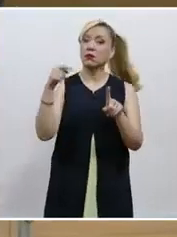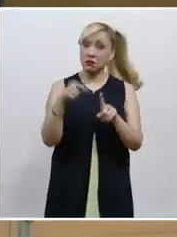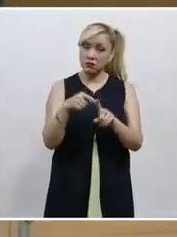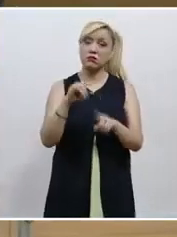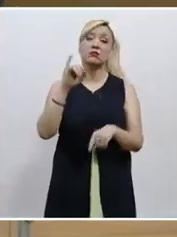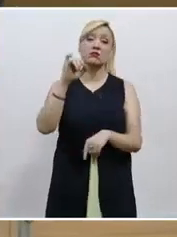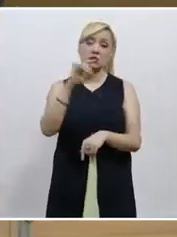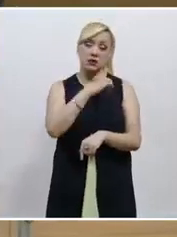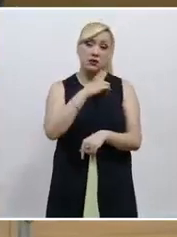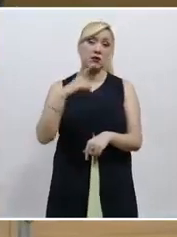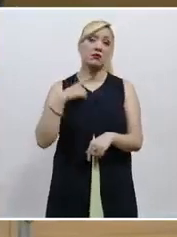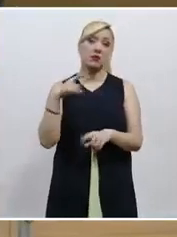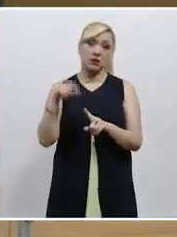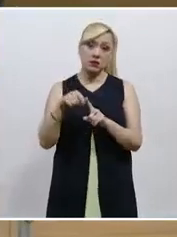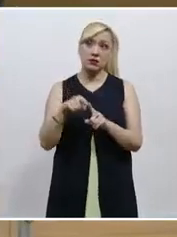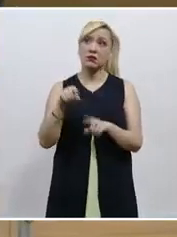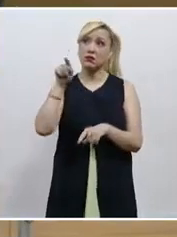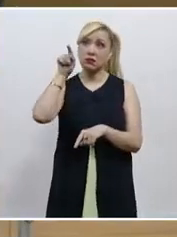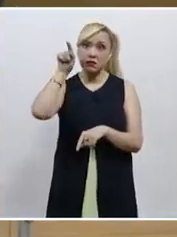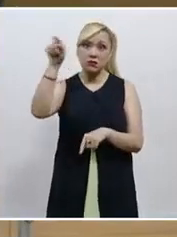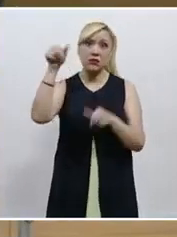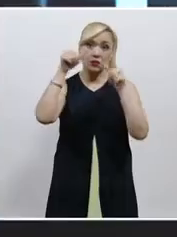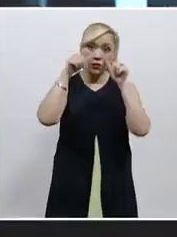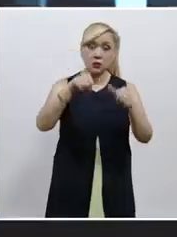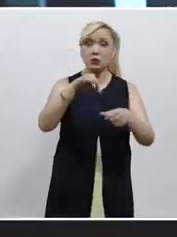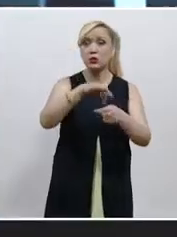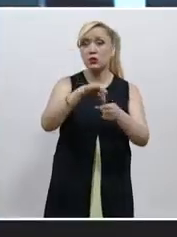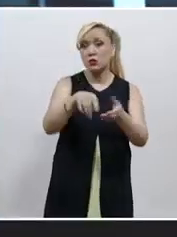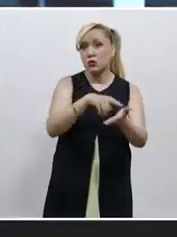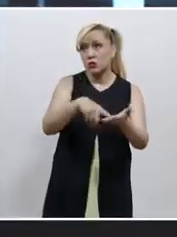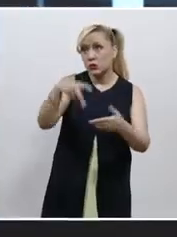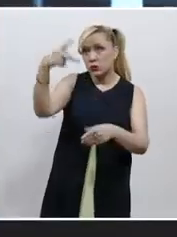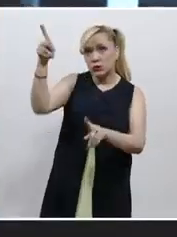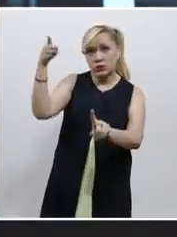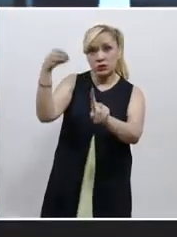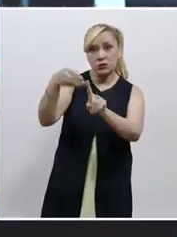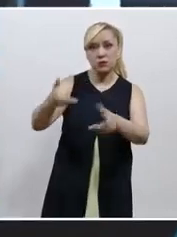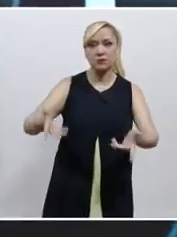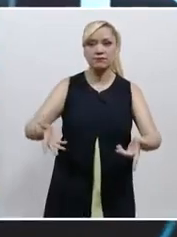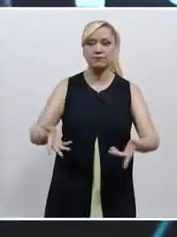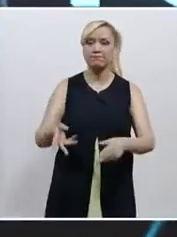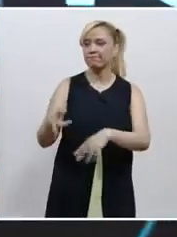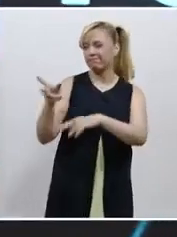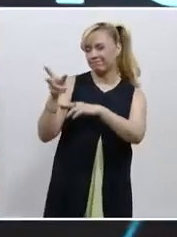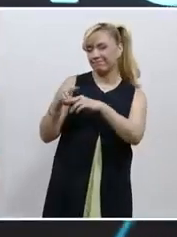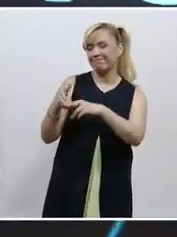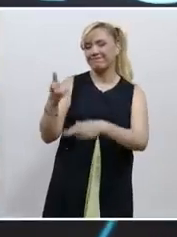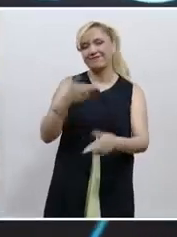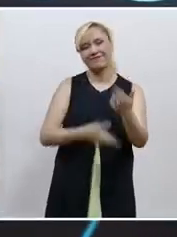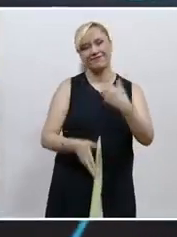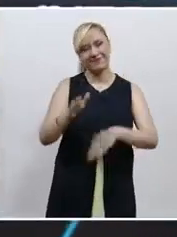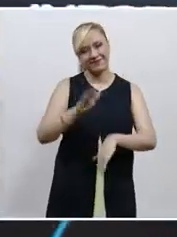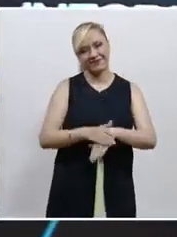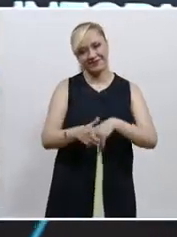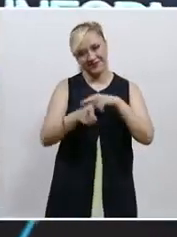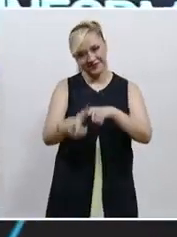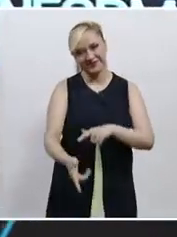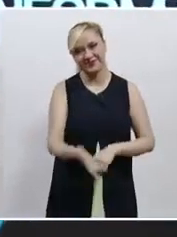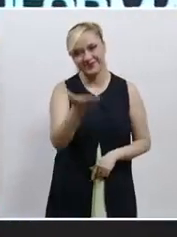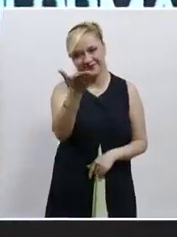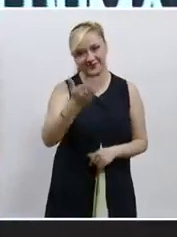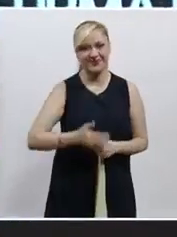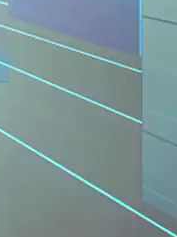debió considerarse de naturaleza electoral. Es momento de hacer una pausa, pero continuamos con más en Poder